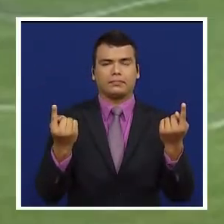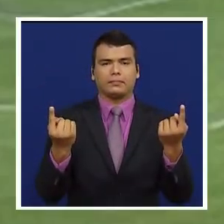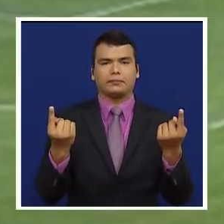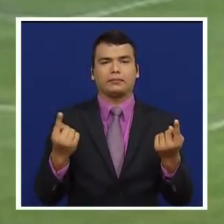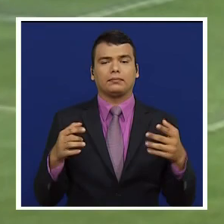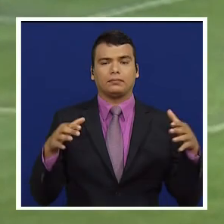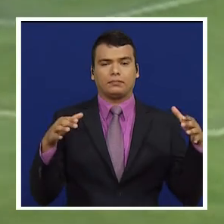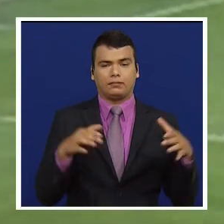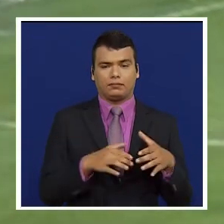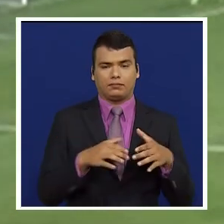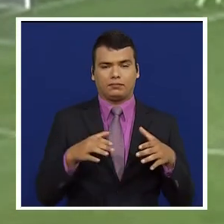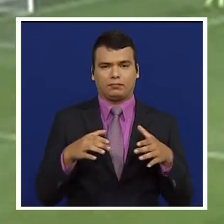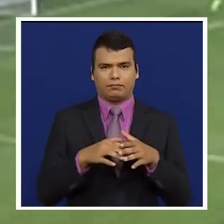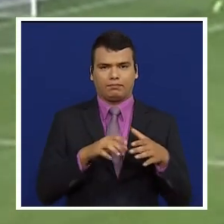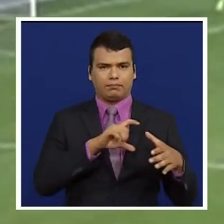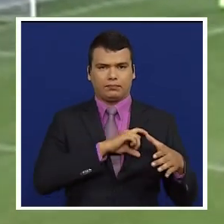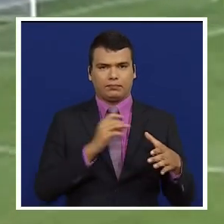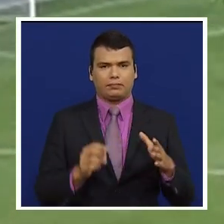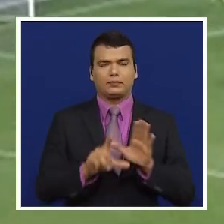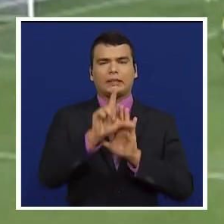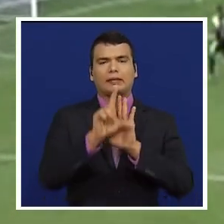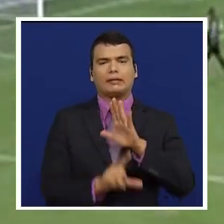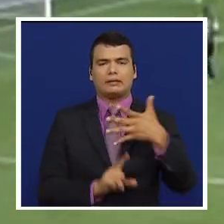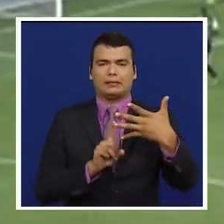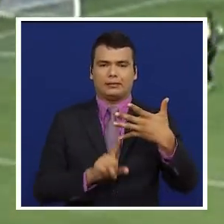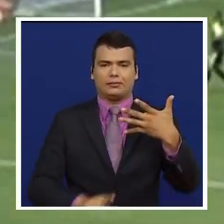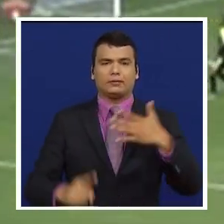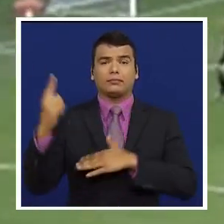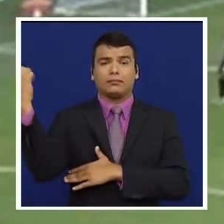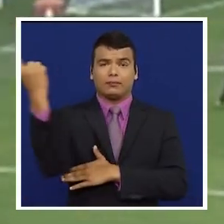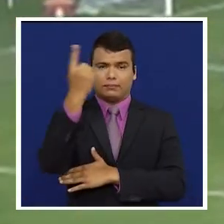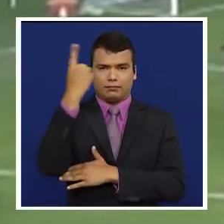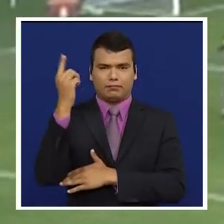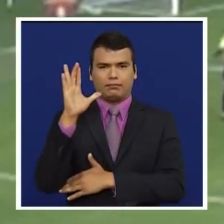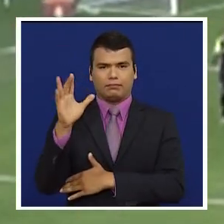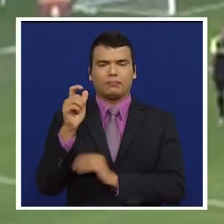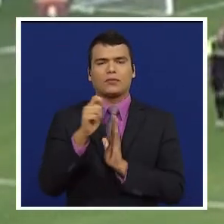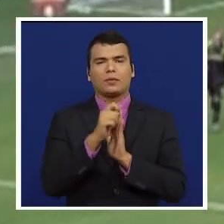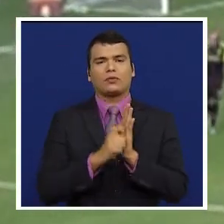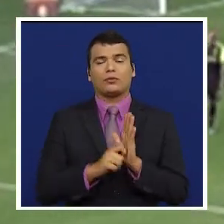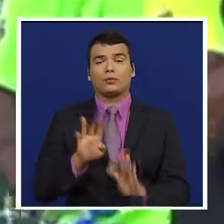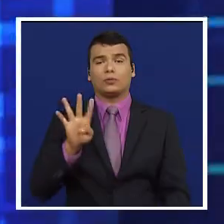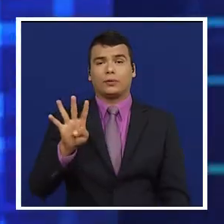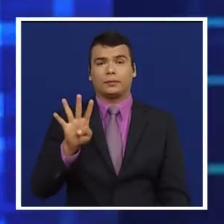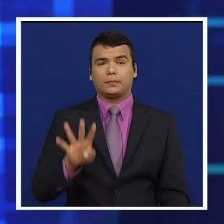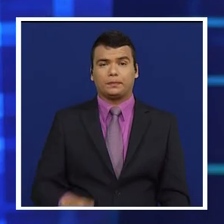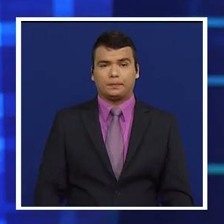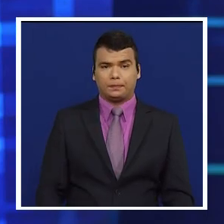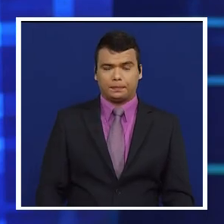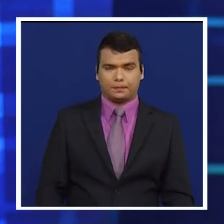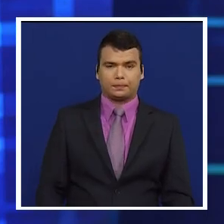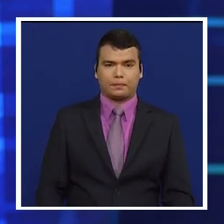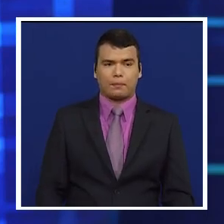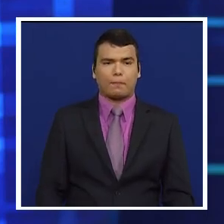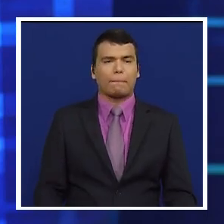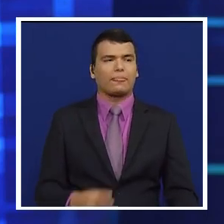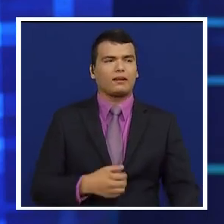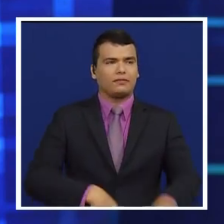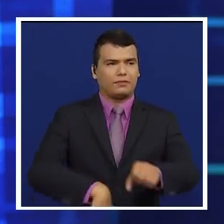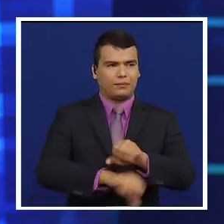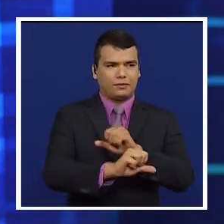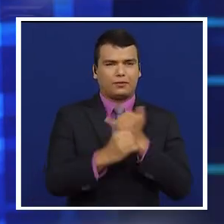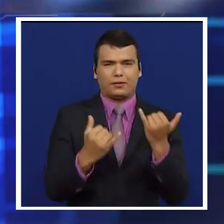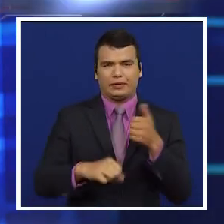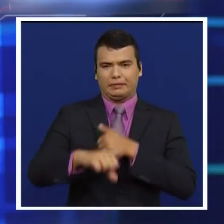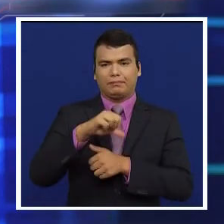El conjunto verde y blanco se ubica en la quinta casilla de la tabla de posiciones con 4 puntos. Y del fútbol al ciclismo con